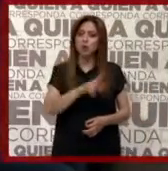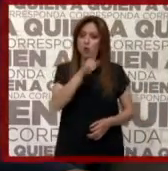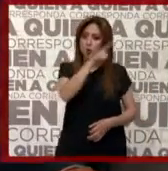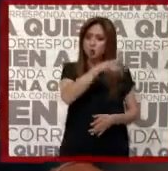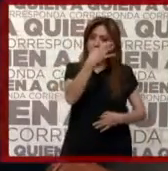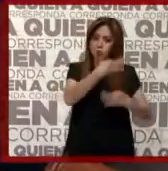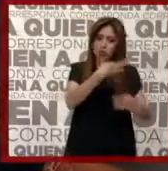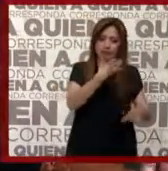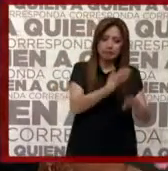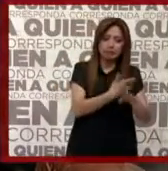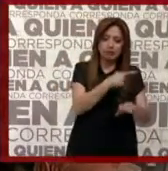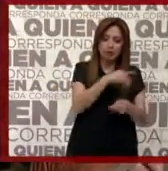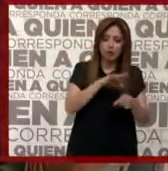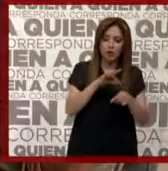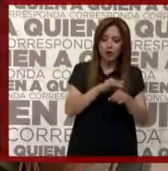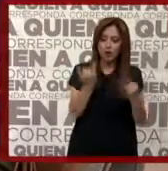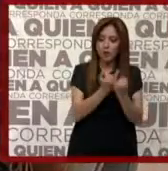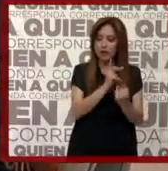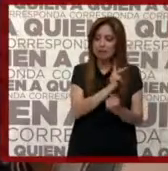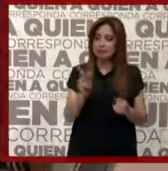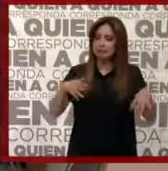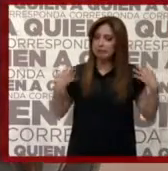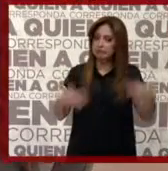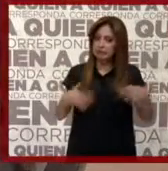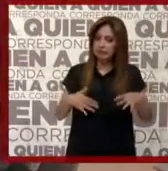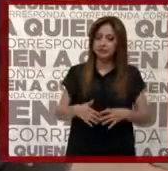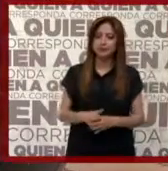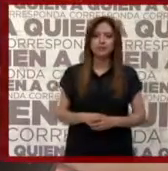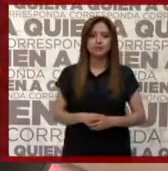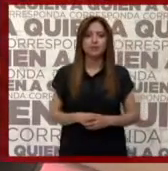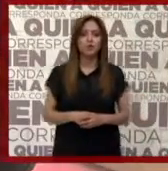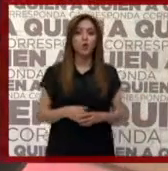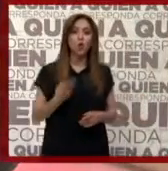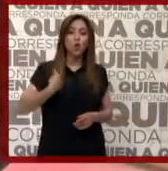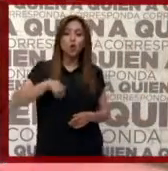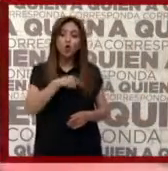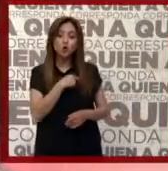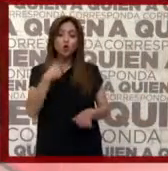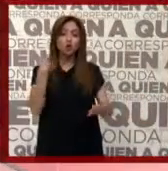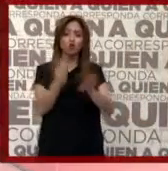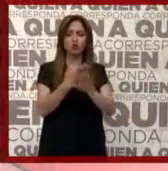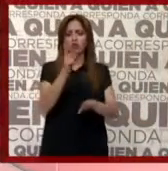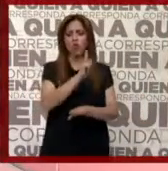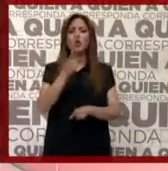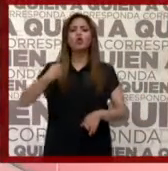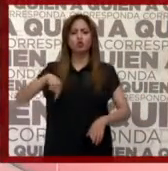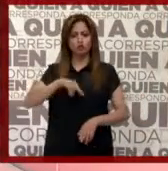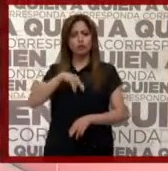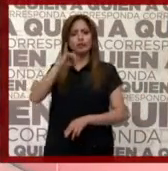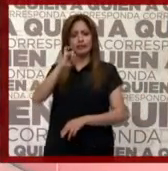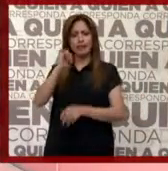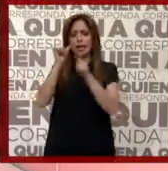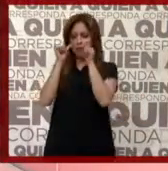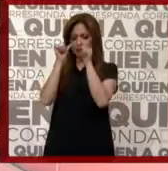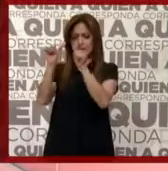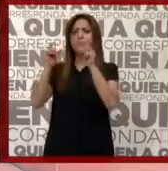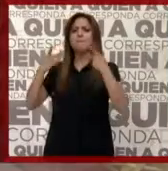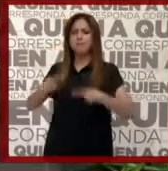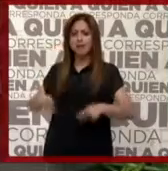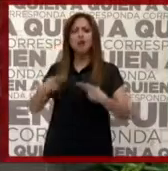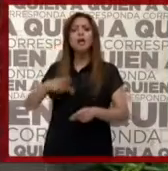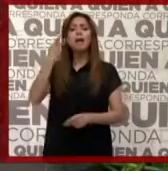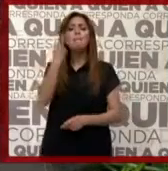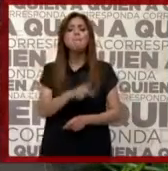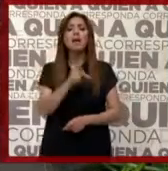aquí esto es muy importante nosotros de entrada no podemos juzgar si escuchamos a la gente y si identificamos que hay un